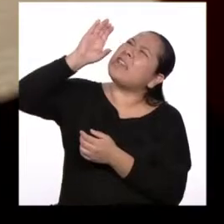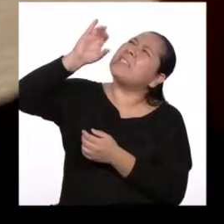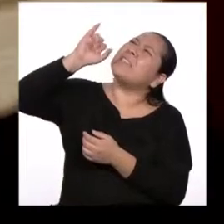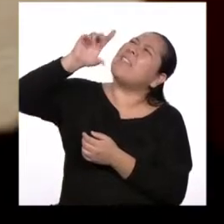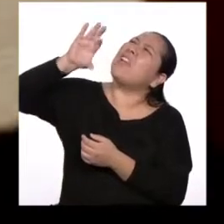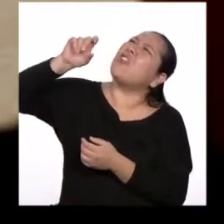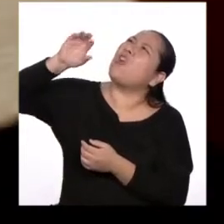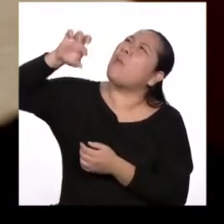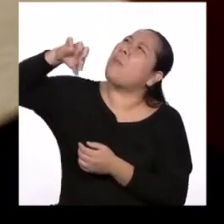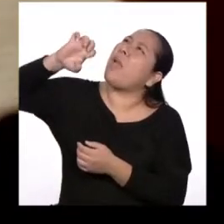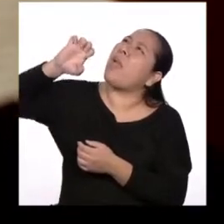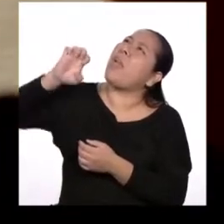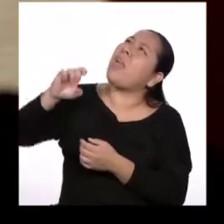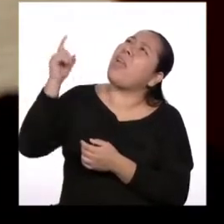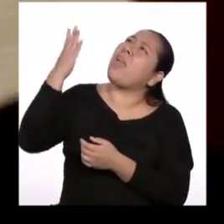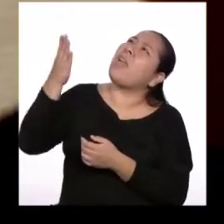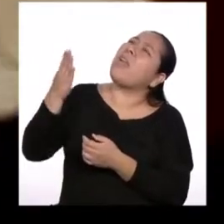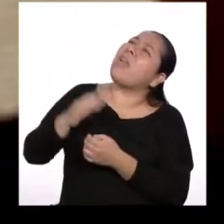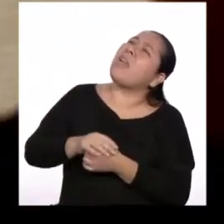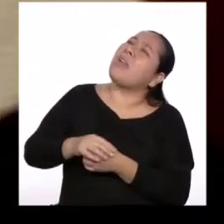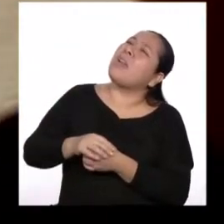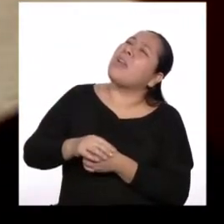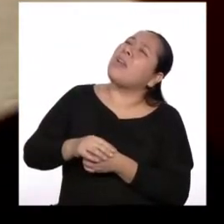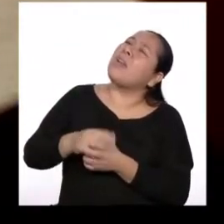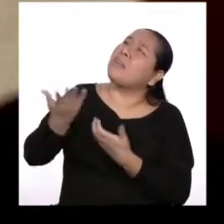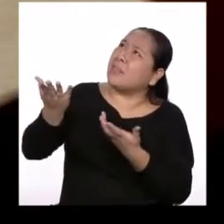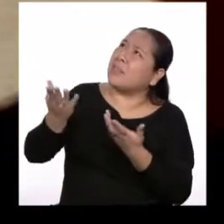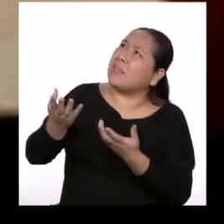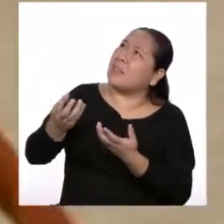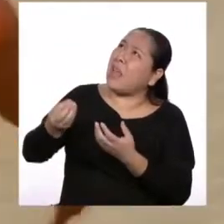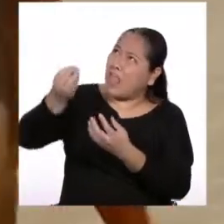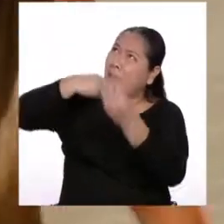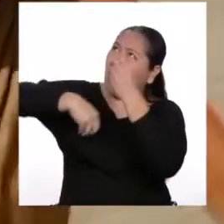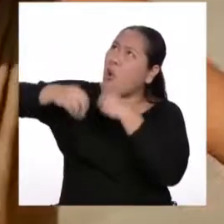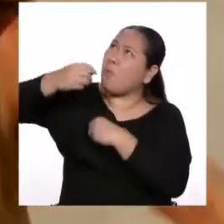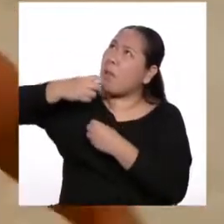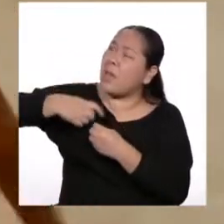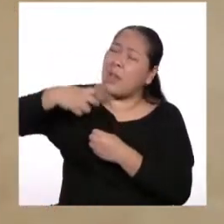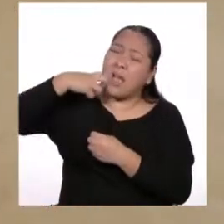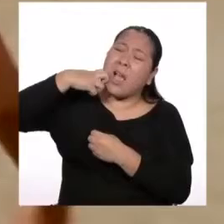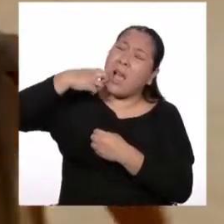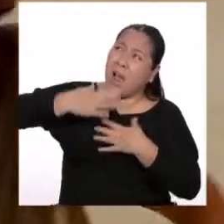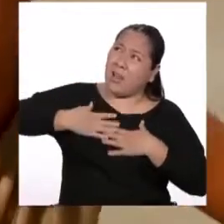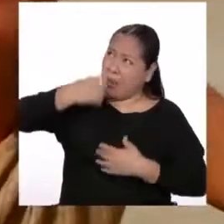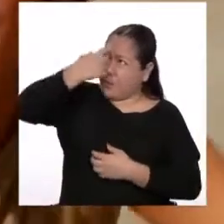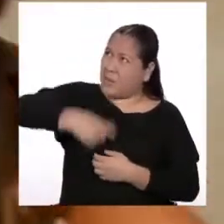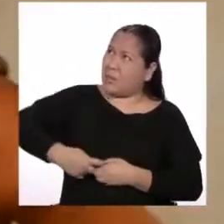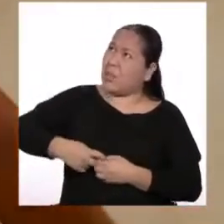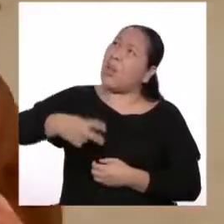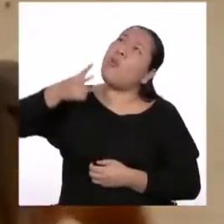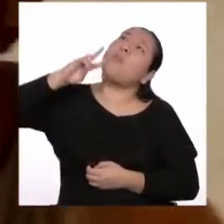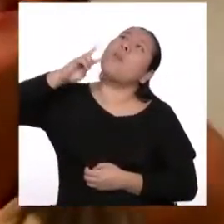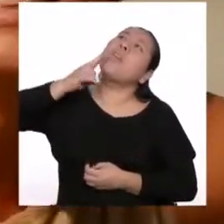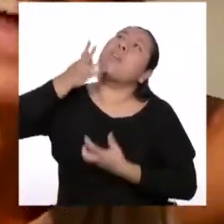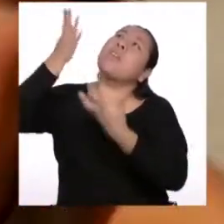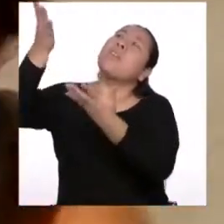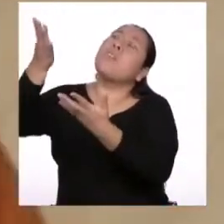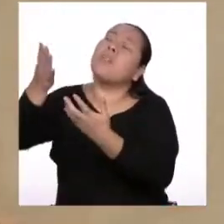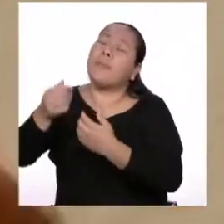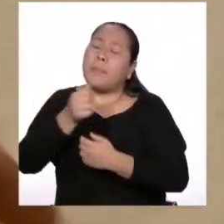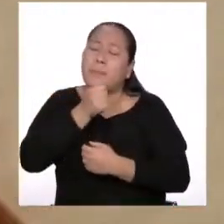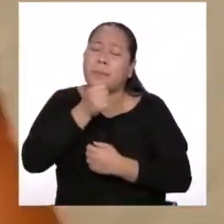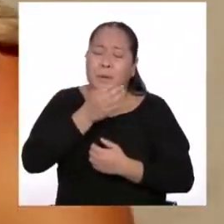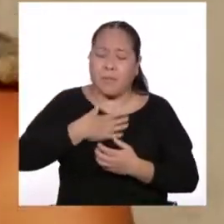¡Cíclope! Bebe vino después de comer carne humana y así verás qué tipo de bebida escondían nuestras